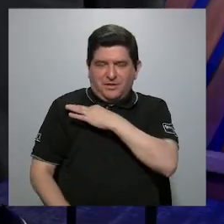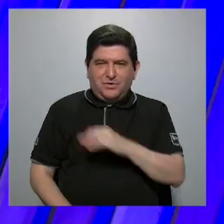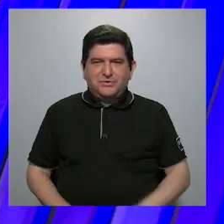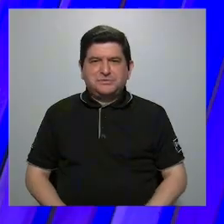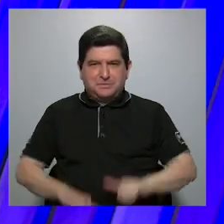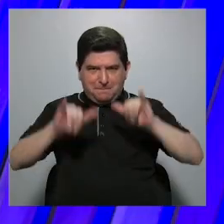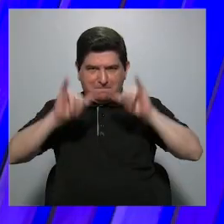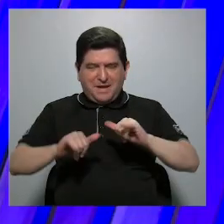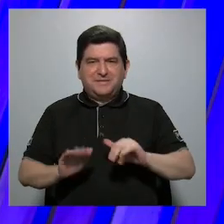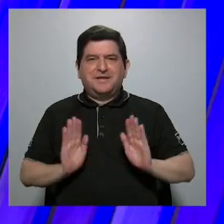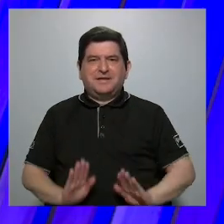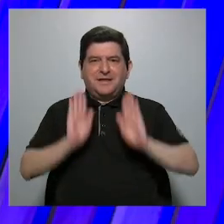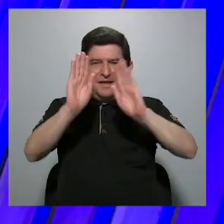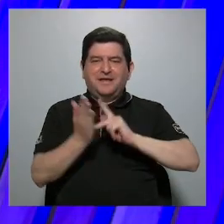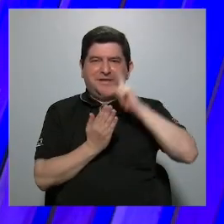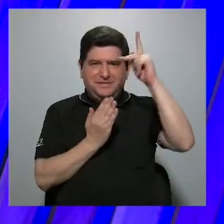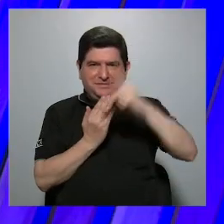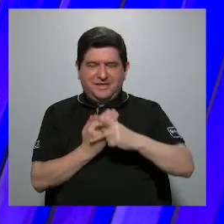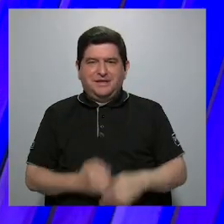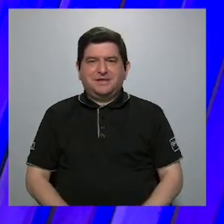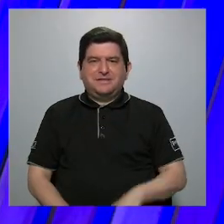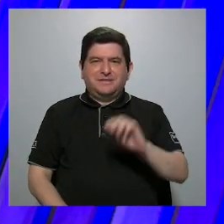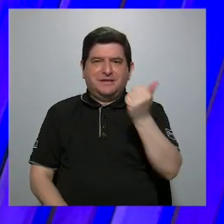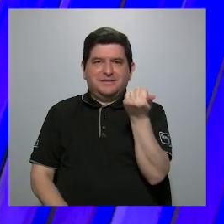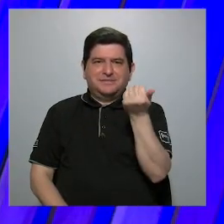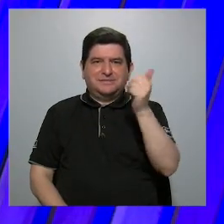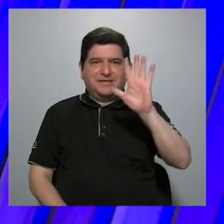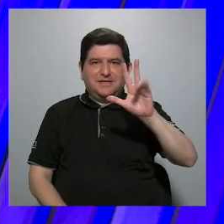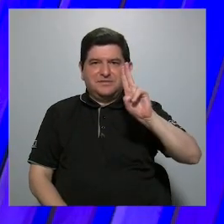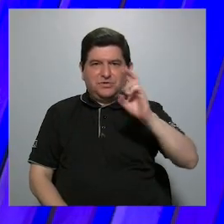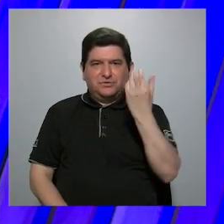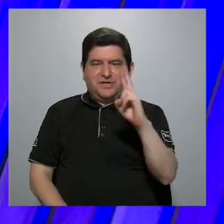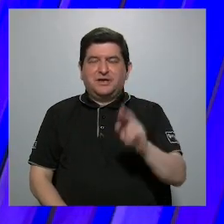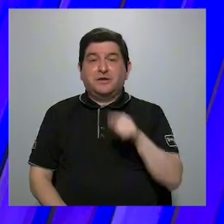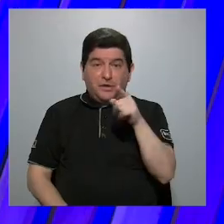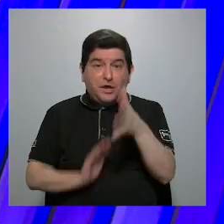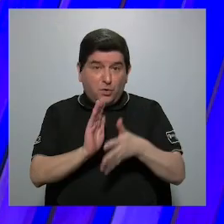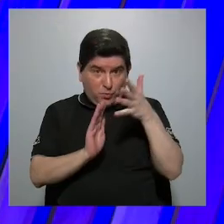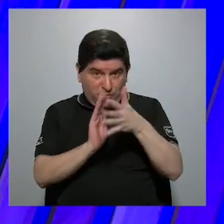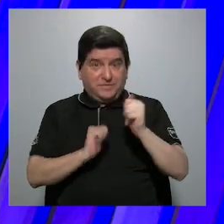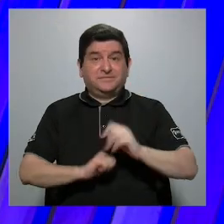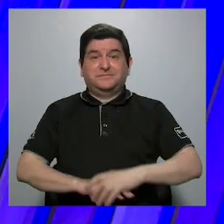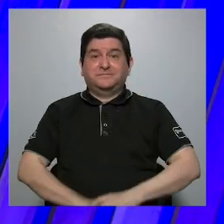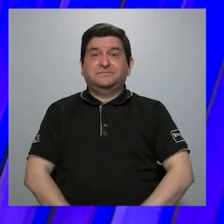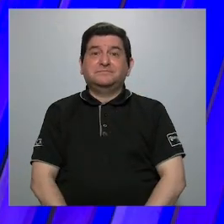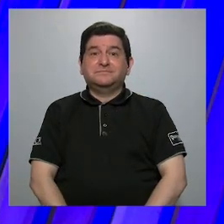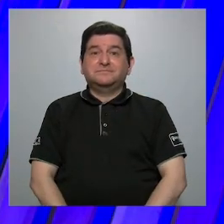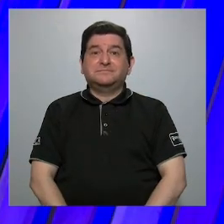los invitamos a que se queden con los espléndidos programas de 15 UCR. Cuídense mucho.